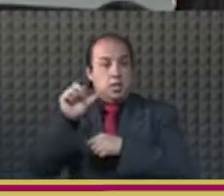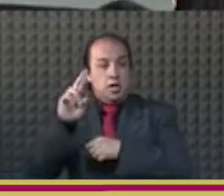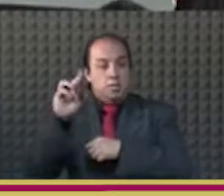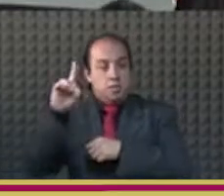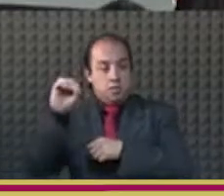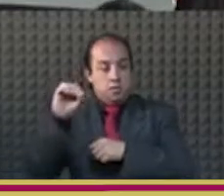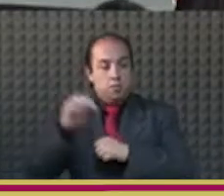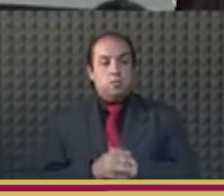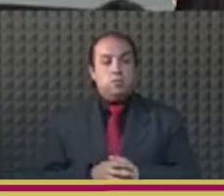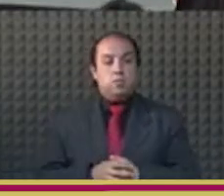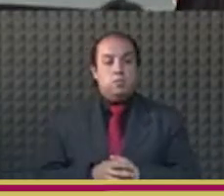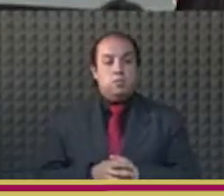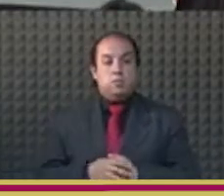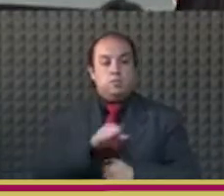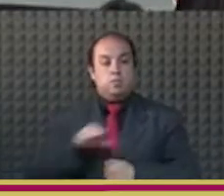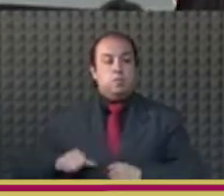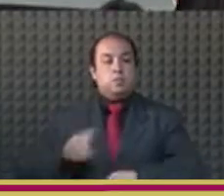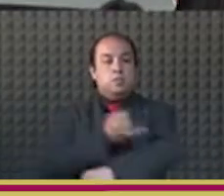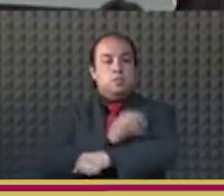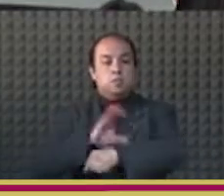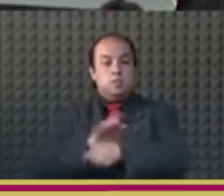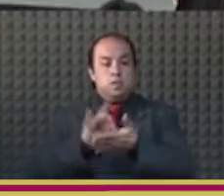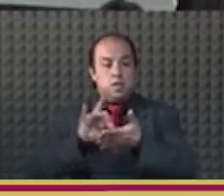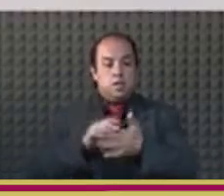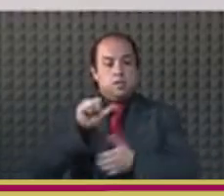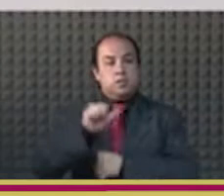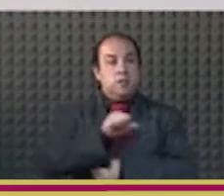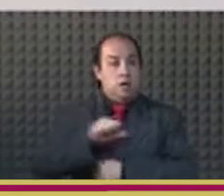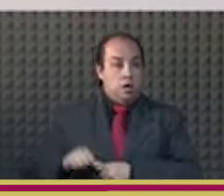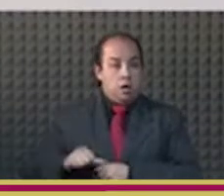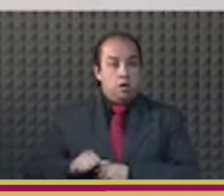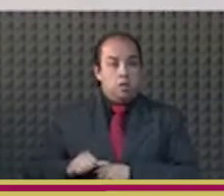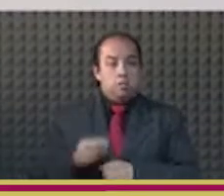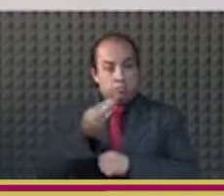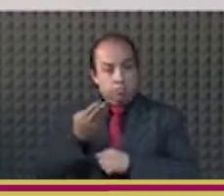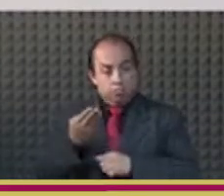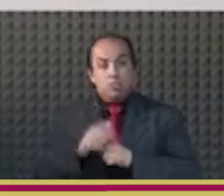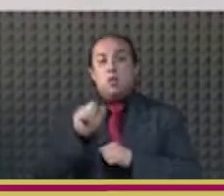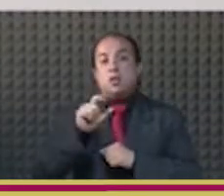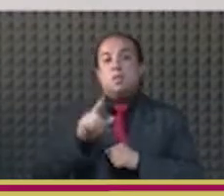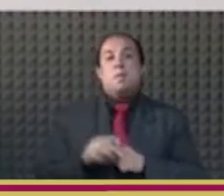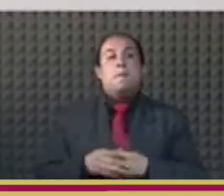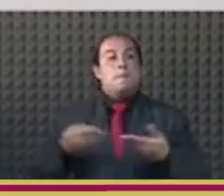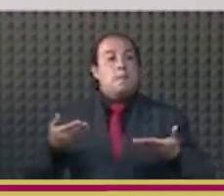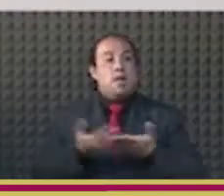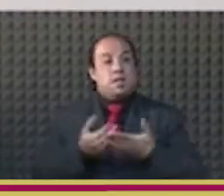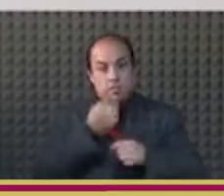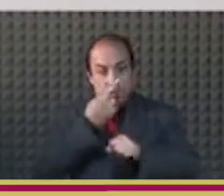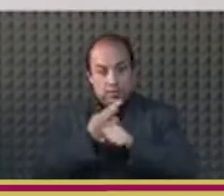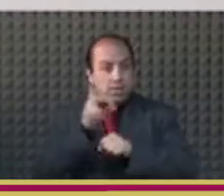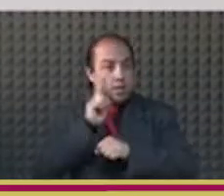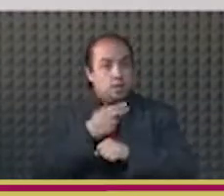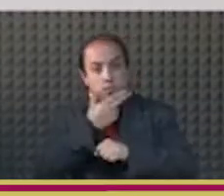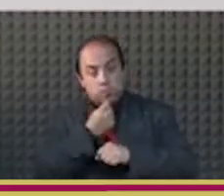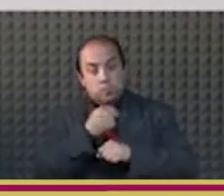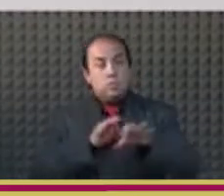Martínez, alcalde de Iztacalco. Muchas gracias, alcalde, por su hospitalidad. Agradezco también la presencia de secretarias y secretarios del